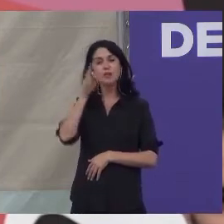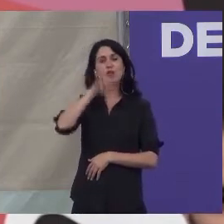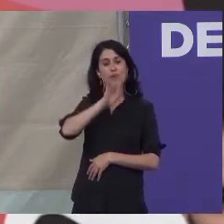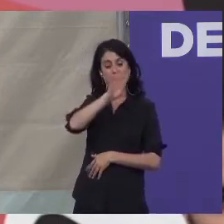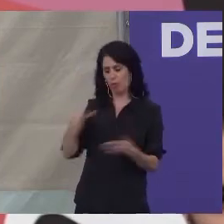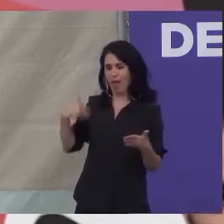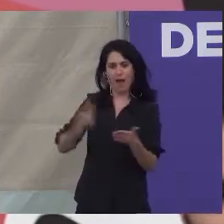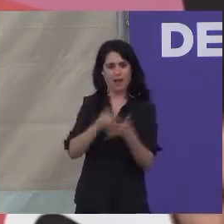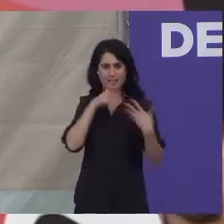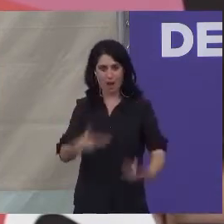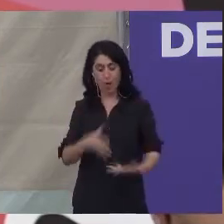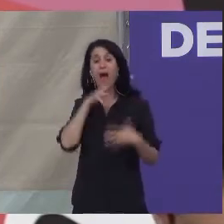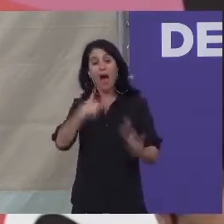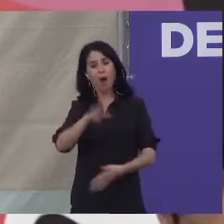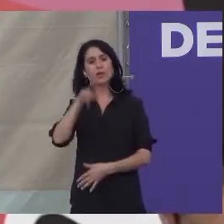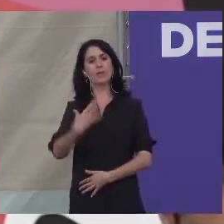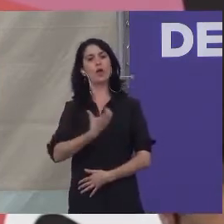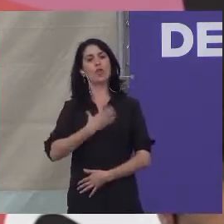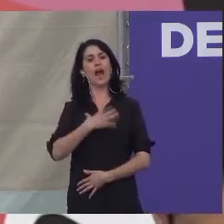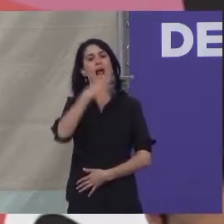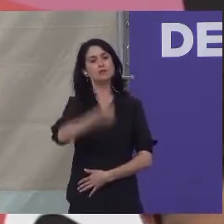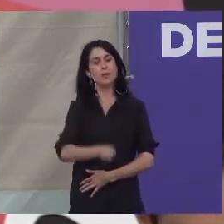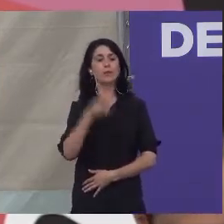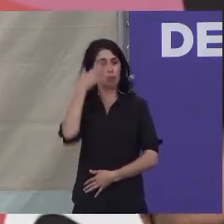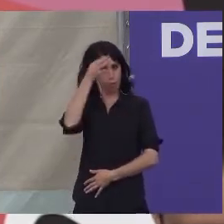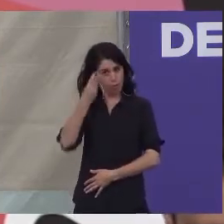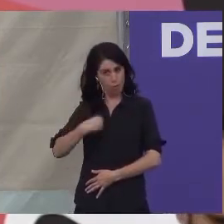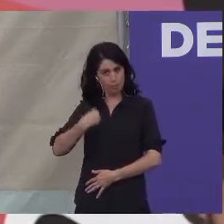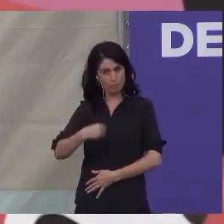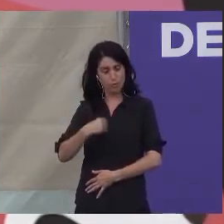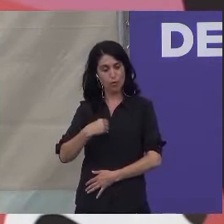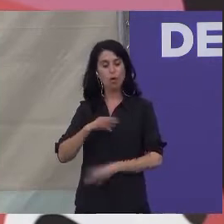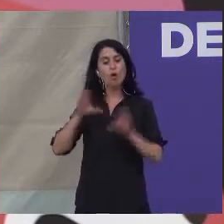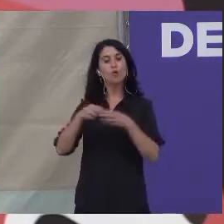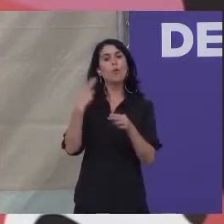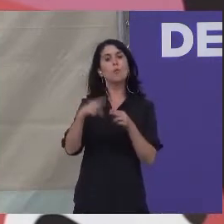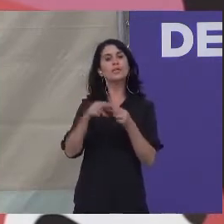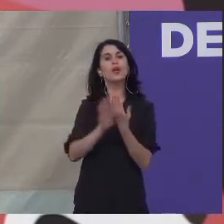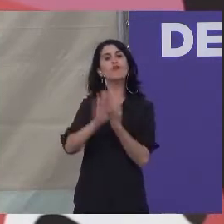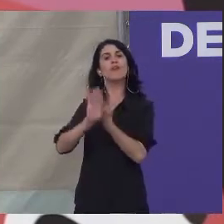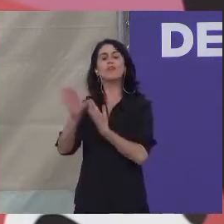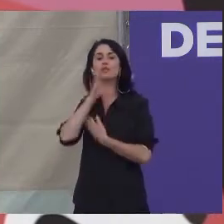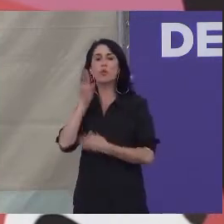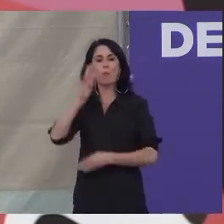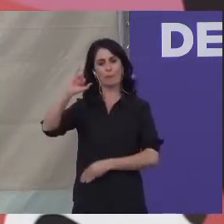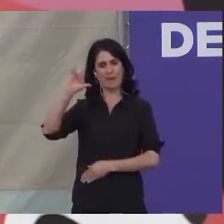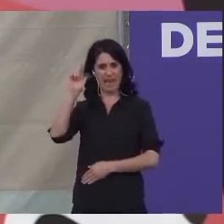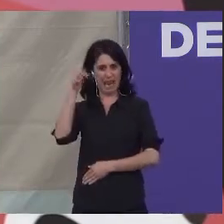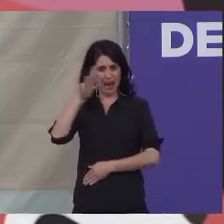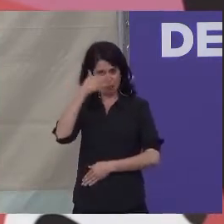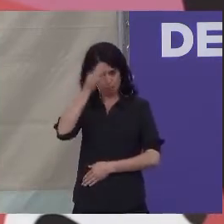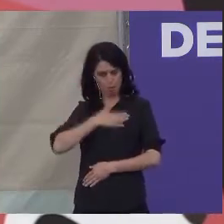actualidad, concejal del Ayuntamiento de Pilar de la Horadada, del grupo político Vecinos por el Pilar. Estoy aquí y